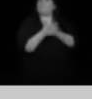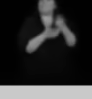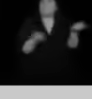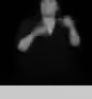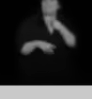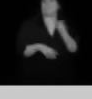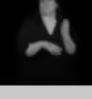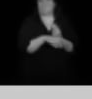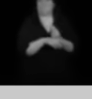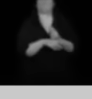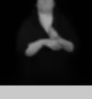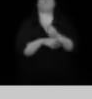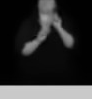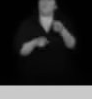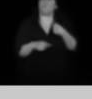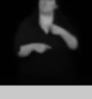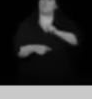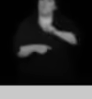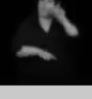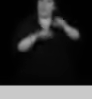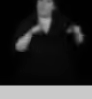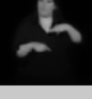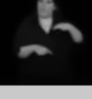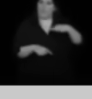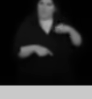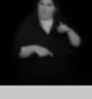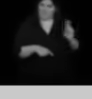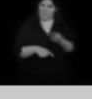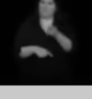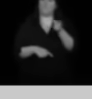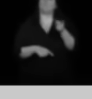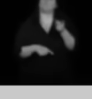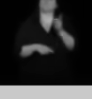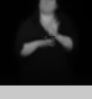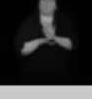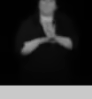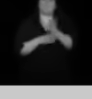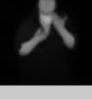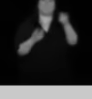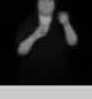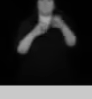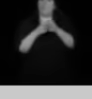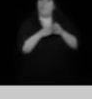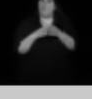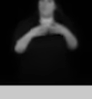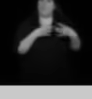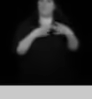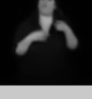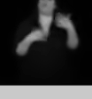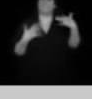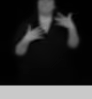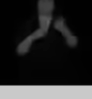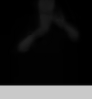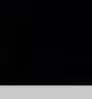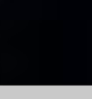socialistas. Esto en una crítica a Bergman, que bueno, ahí lo teníamos a Sergio Massa defendiéndola, quizás sin demasiada convicción.